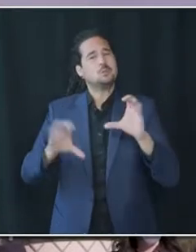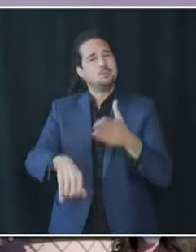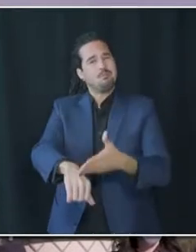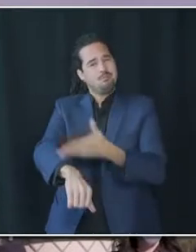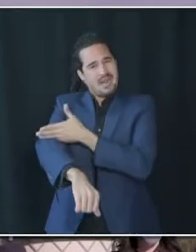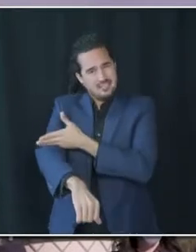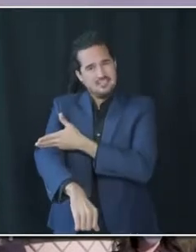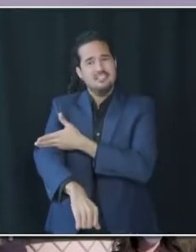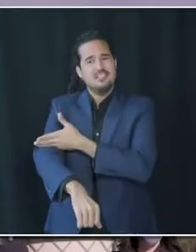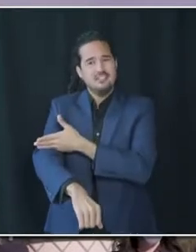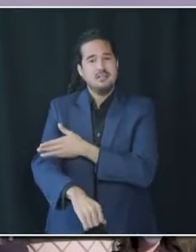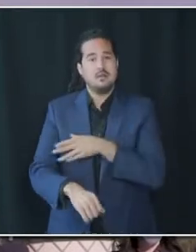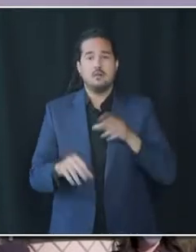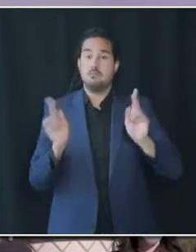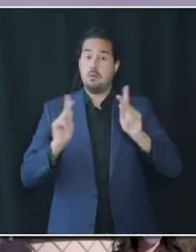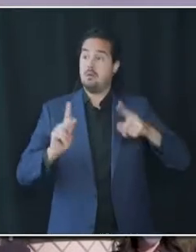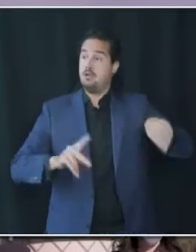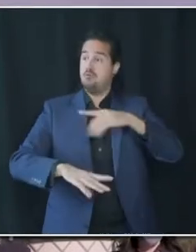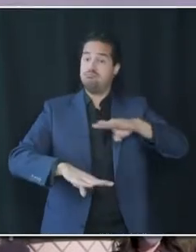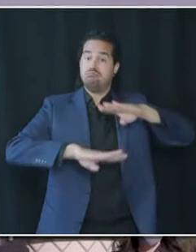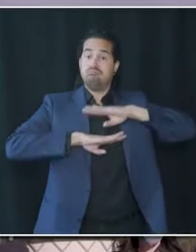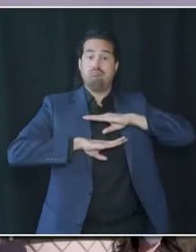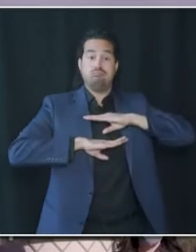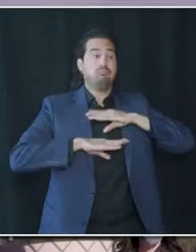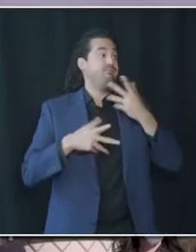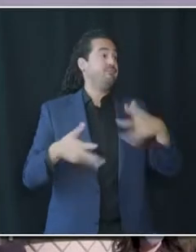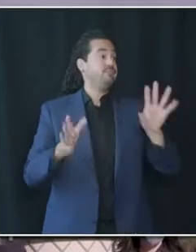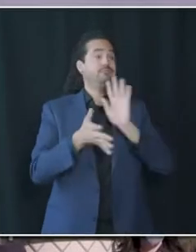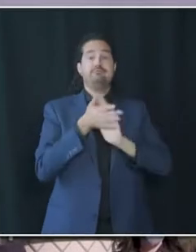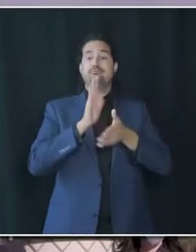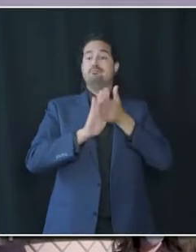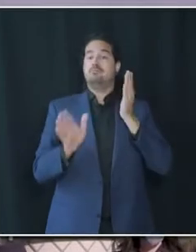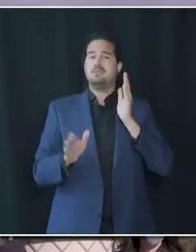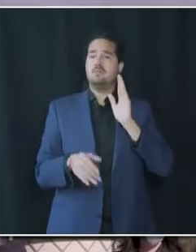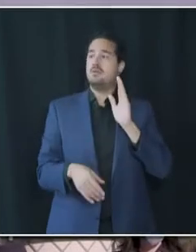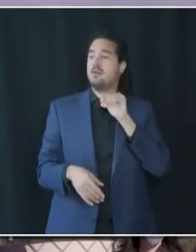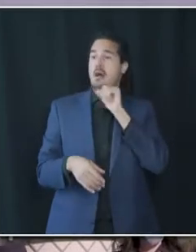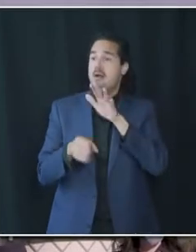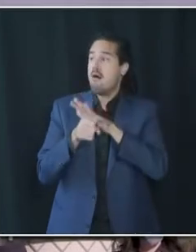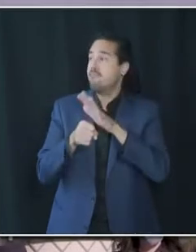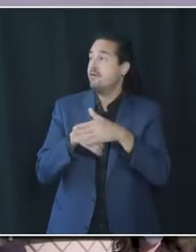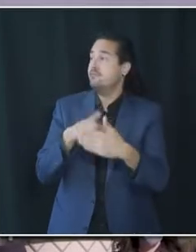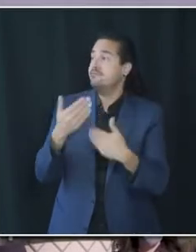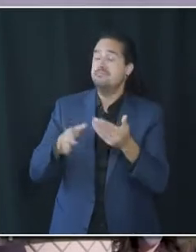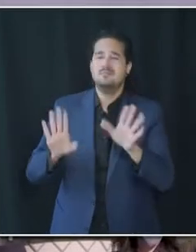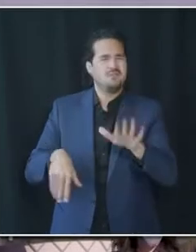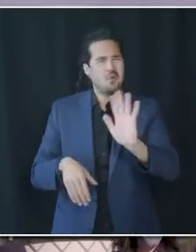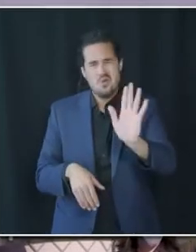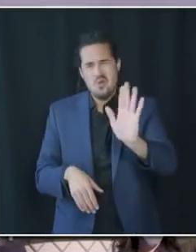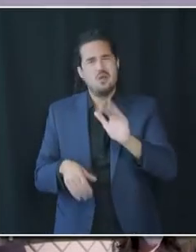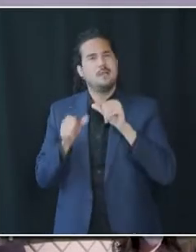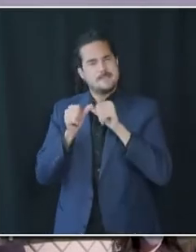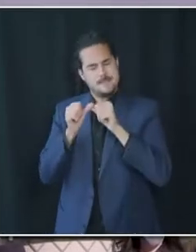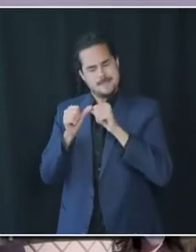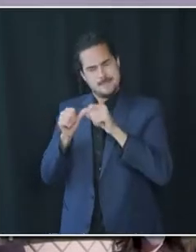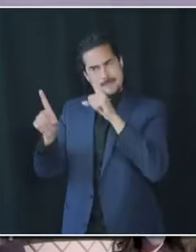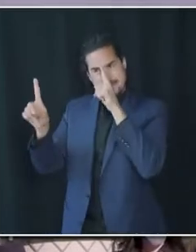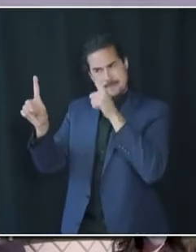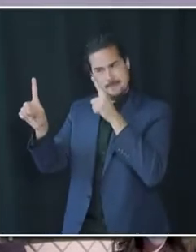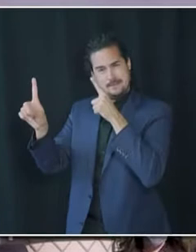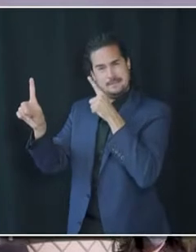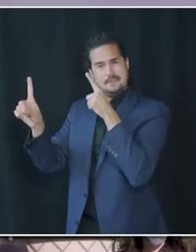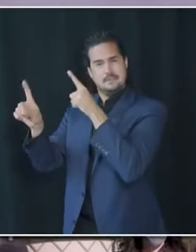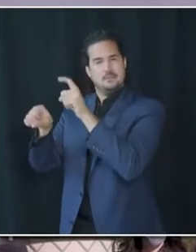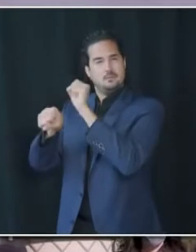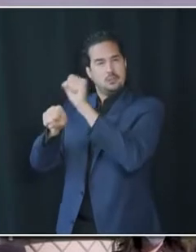velocidad de la administración de esta cunas por supuesto falta mucho trabajo por hacer pero hemos logrado un progreso